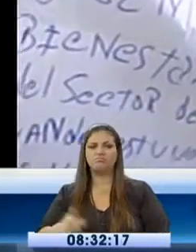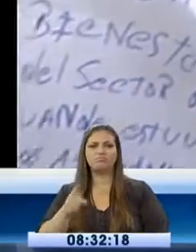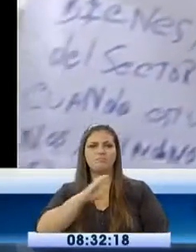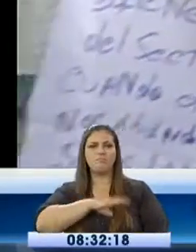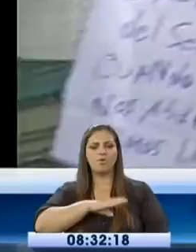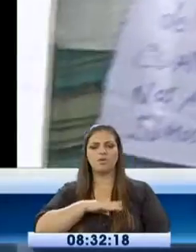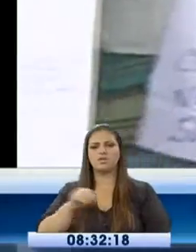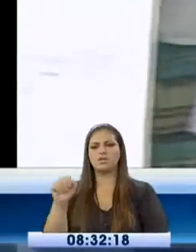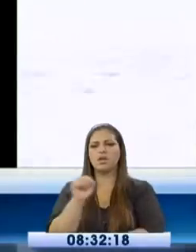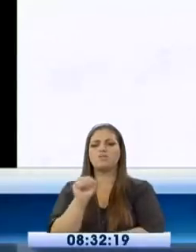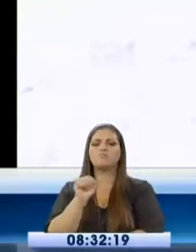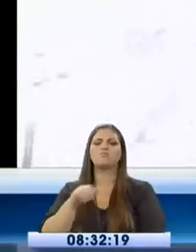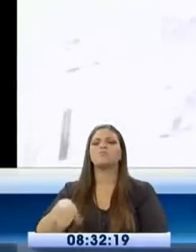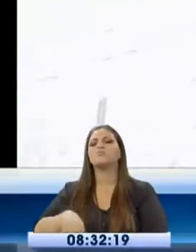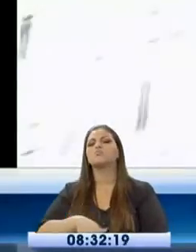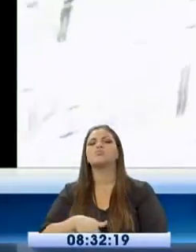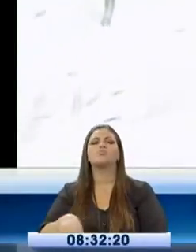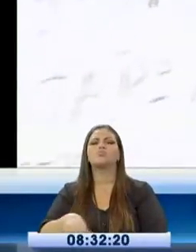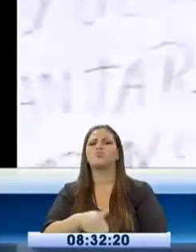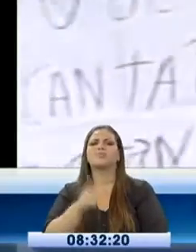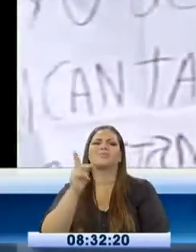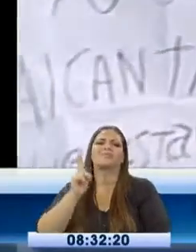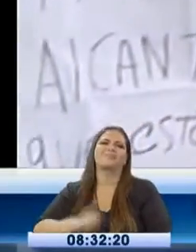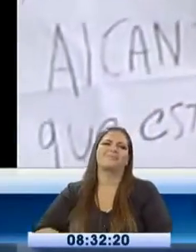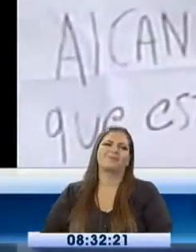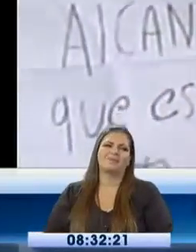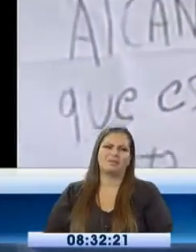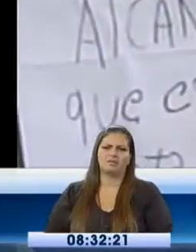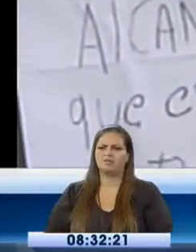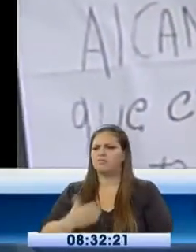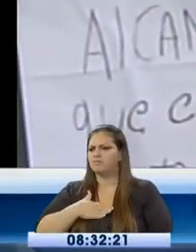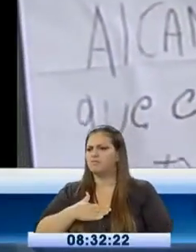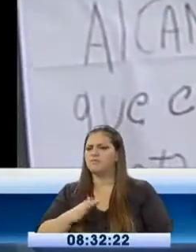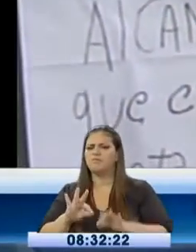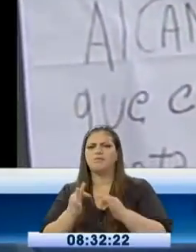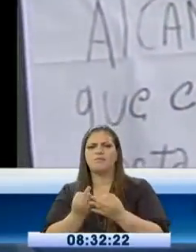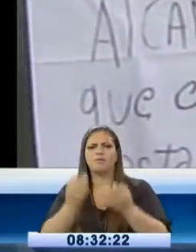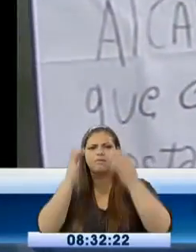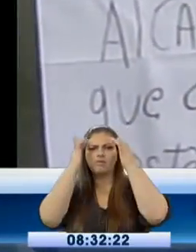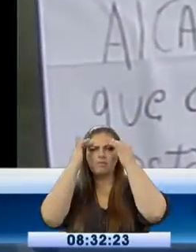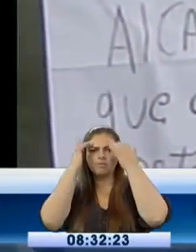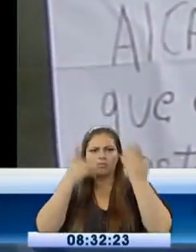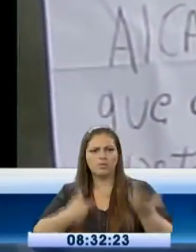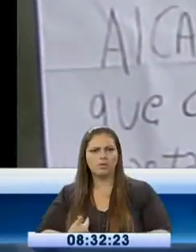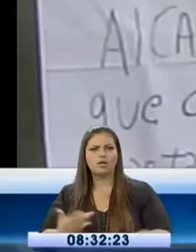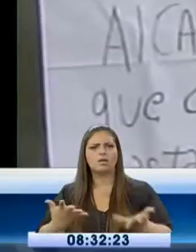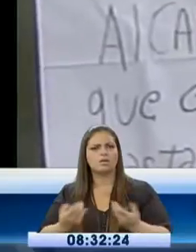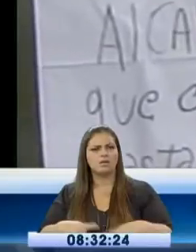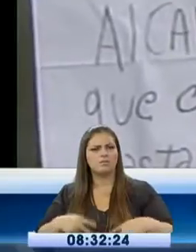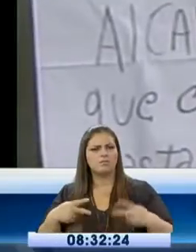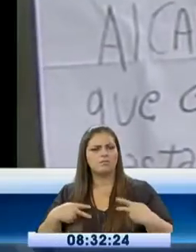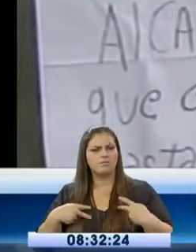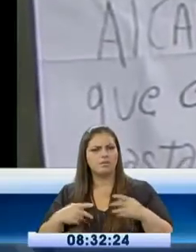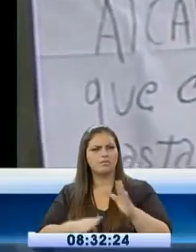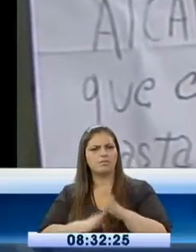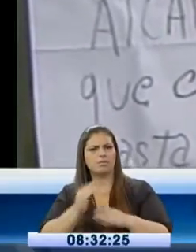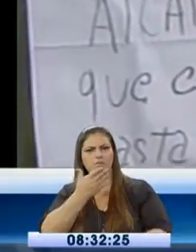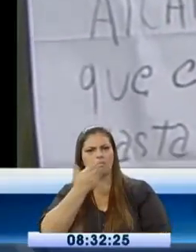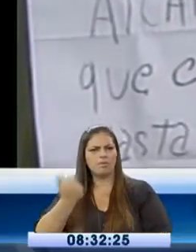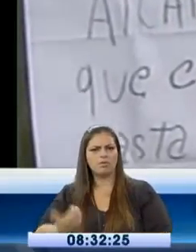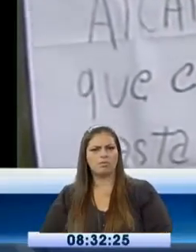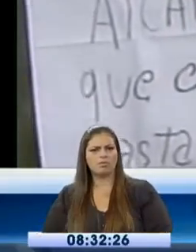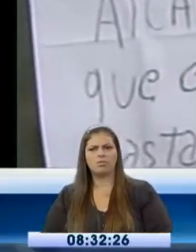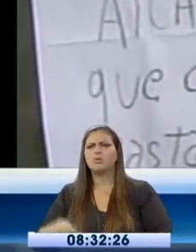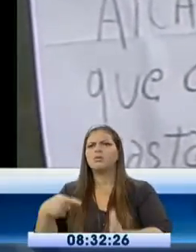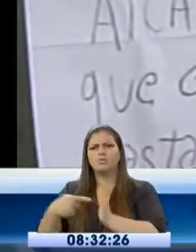hijos, tenemos nietos, tenemos familia y queremos vivir mejor. Si estamos pagando, queremos vivir mejor. Para eso mejor no pagamos nada y